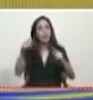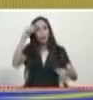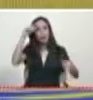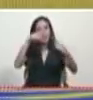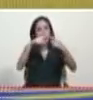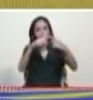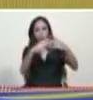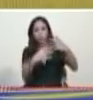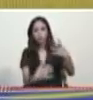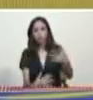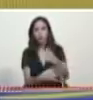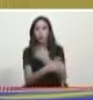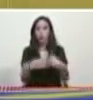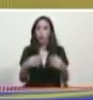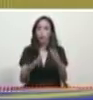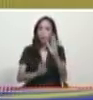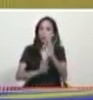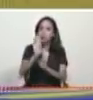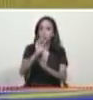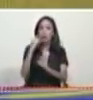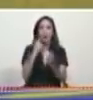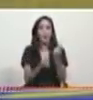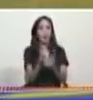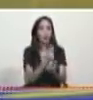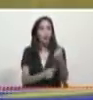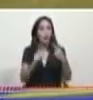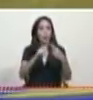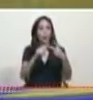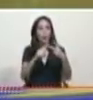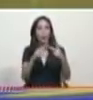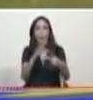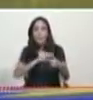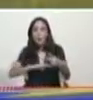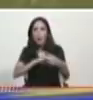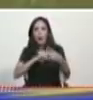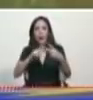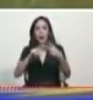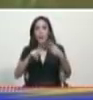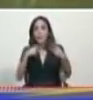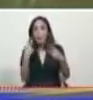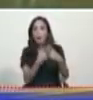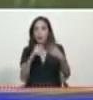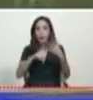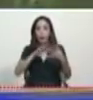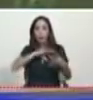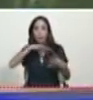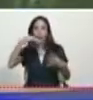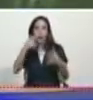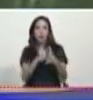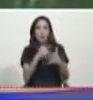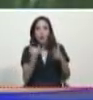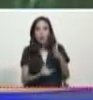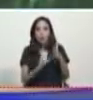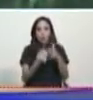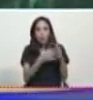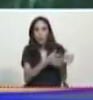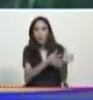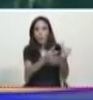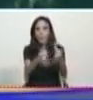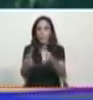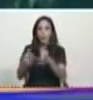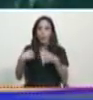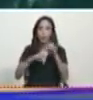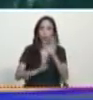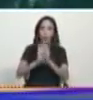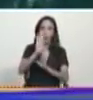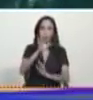dimensiones, que en lo económico, en lo moral, en lo político, en lo espiritual, en lo institucional,